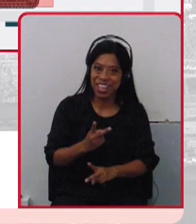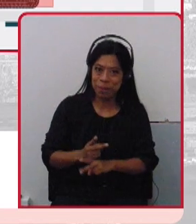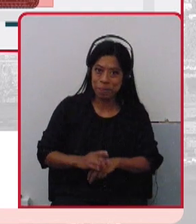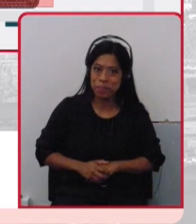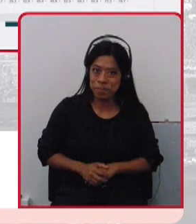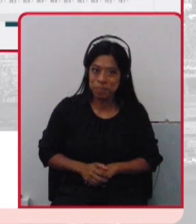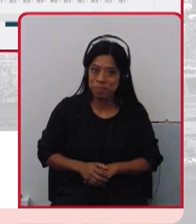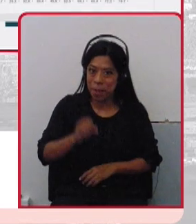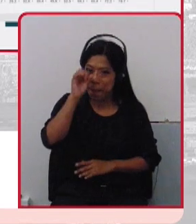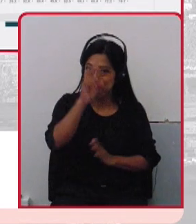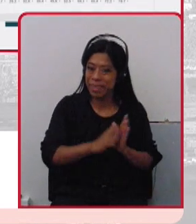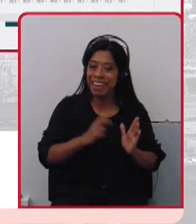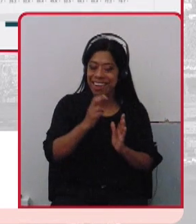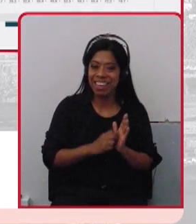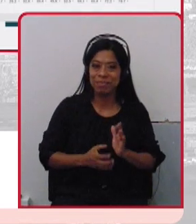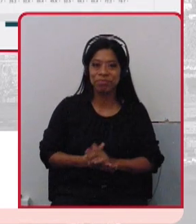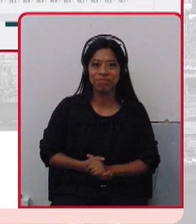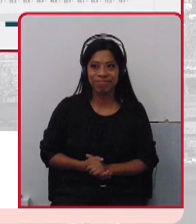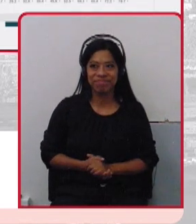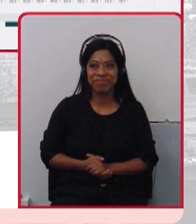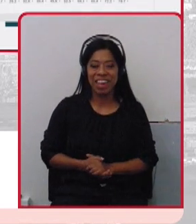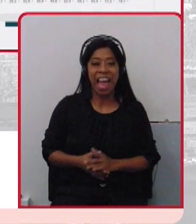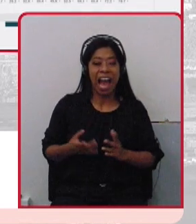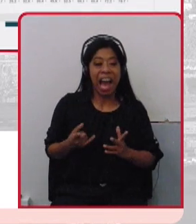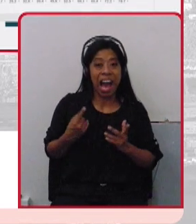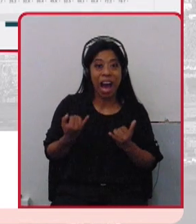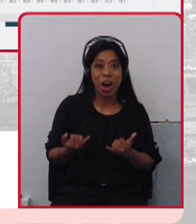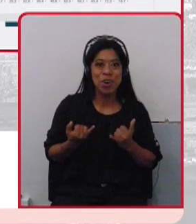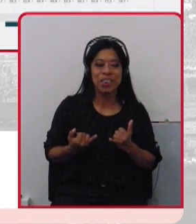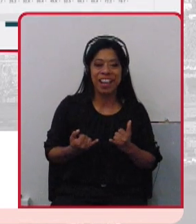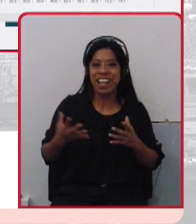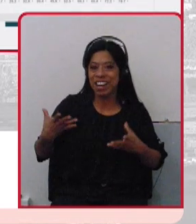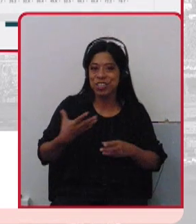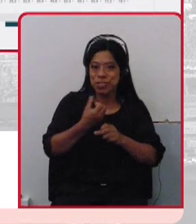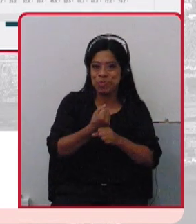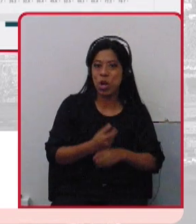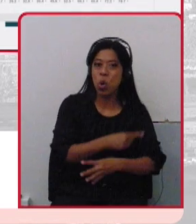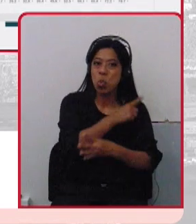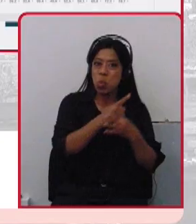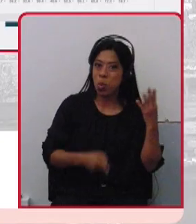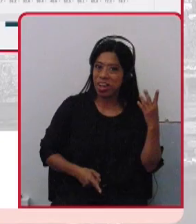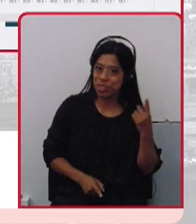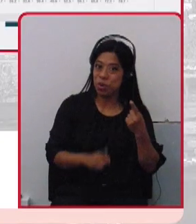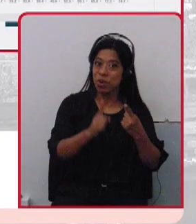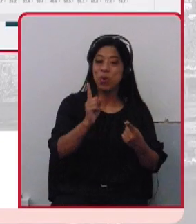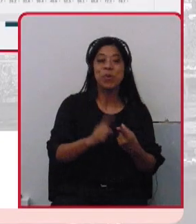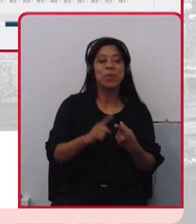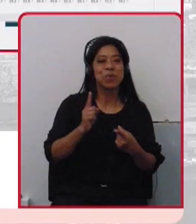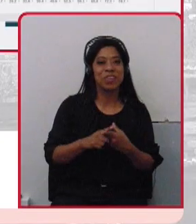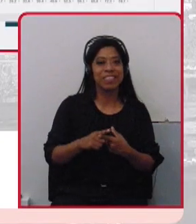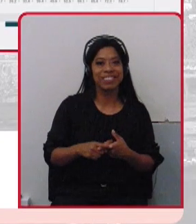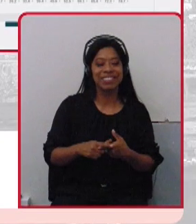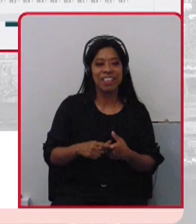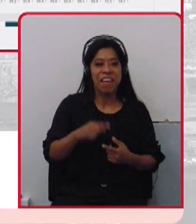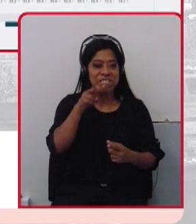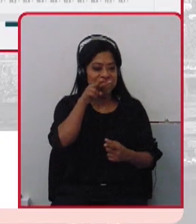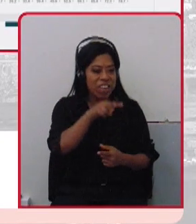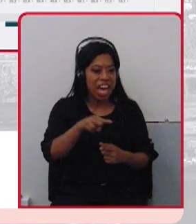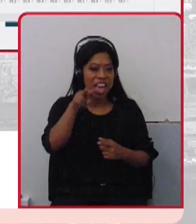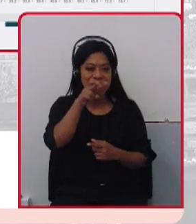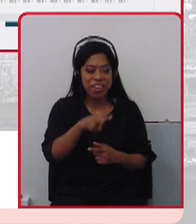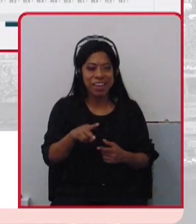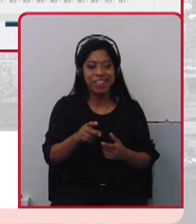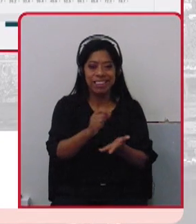minera. Entonces, para reducir tuvimos 4 etapas. La primera etapa donde se desarrolló una observación, un proceso